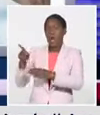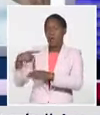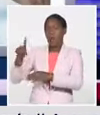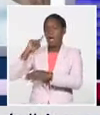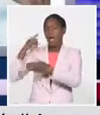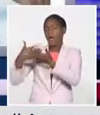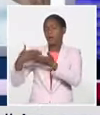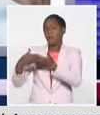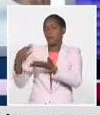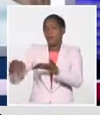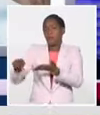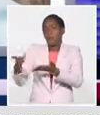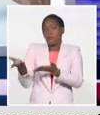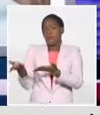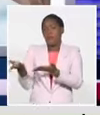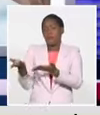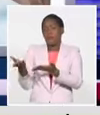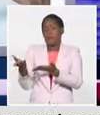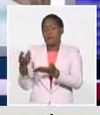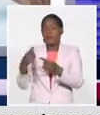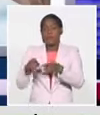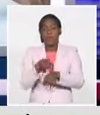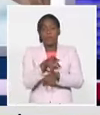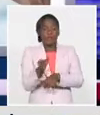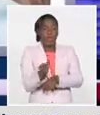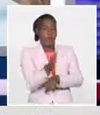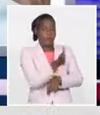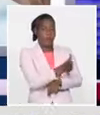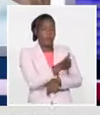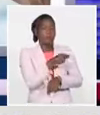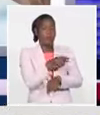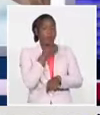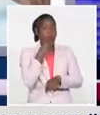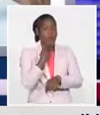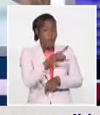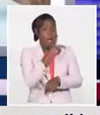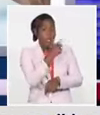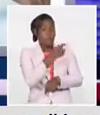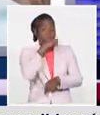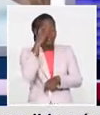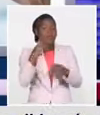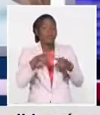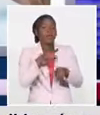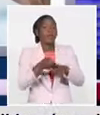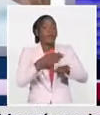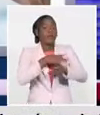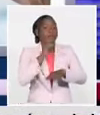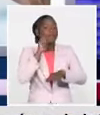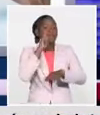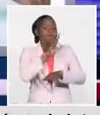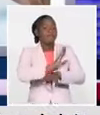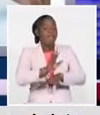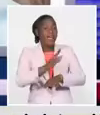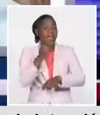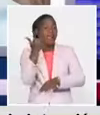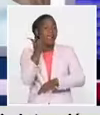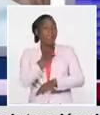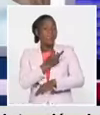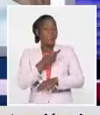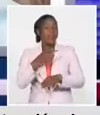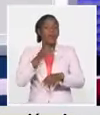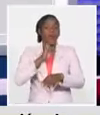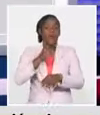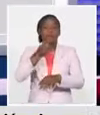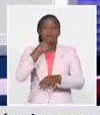está aprobada, no importa que esté utilizando el nasalferón, pero en el estudio clínico no debe utilizar el nasalferón. Son dos cosas